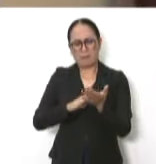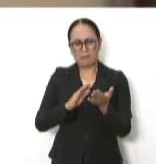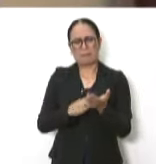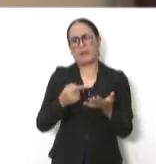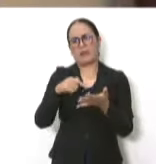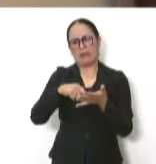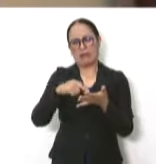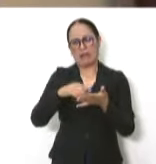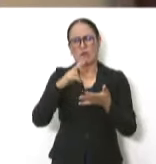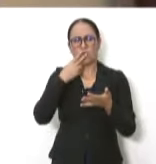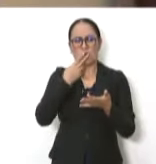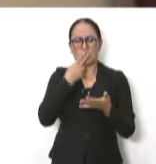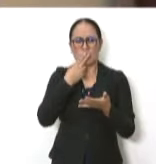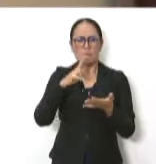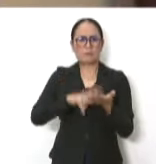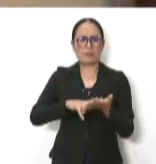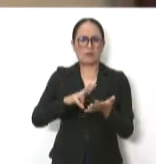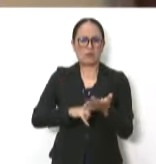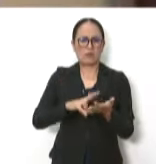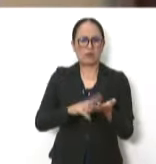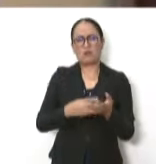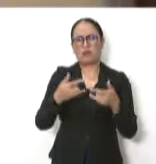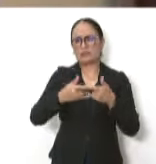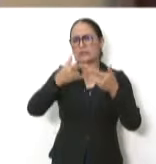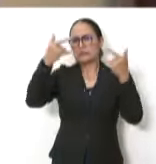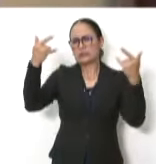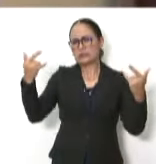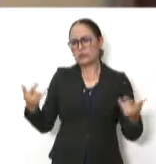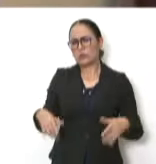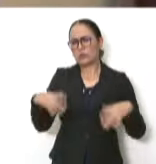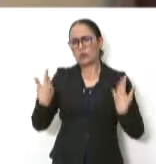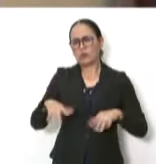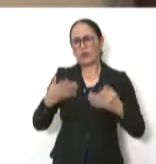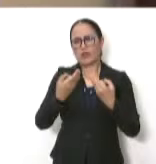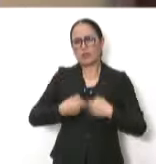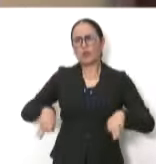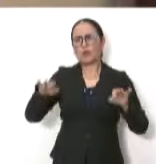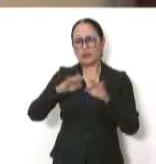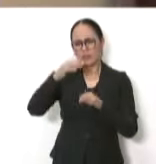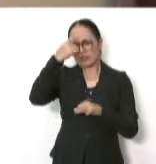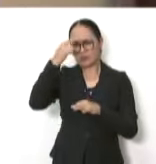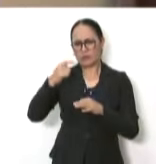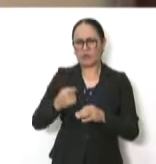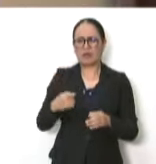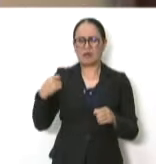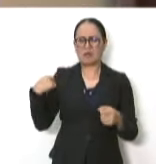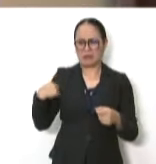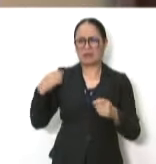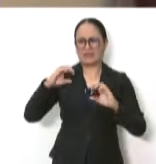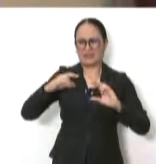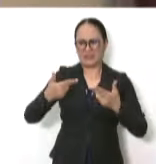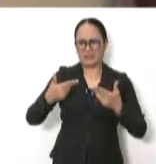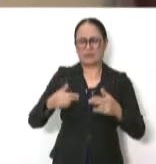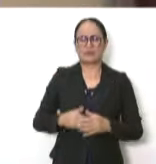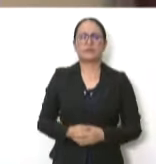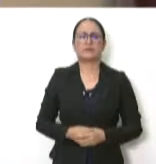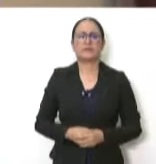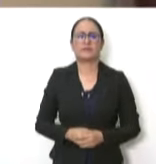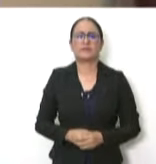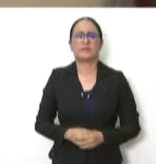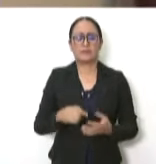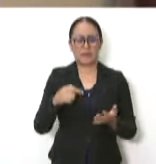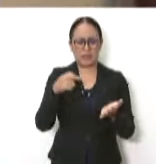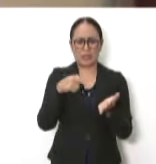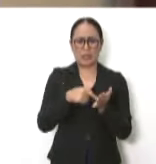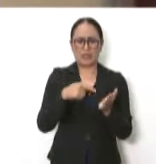con valores históricos relevantes, en este caso para el Estado. Al respecto, considero que este precepto no